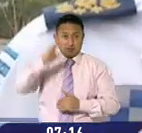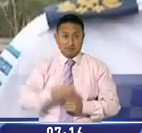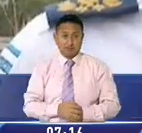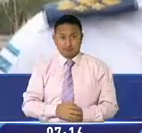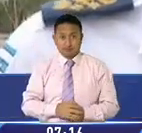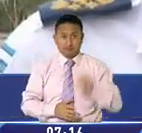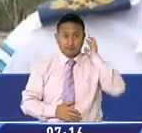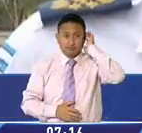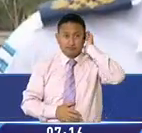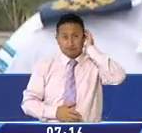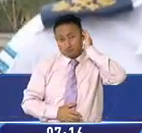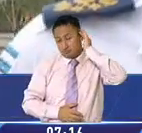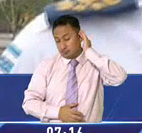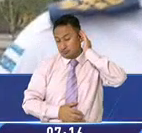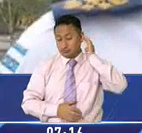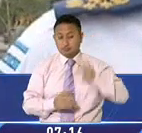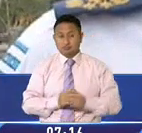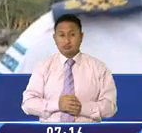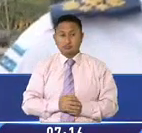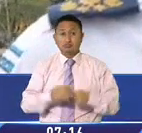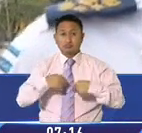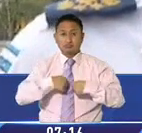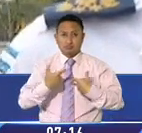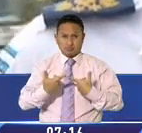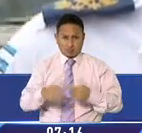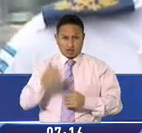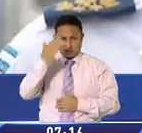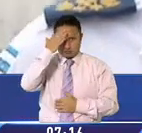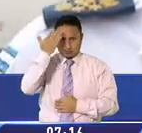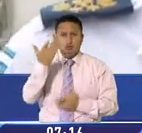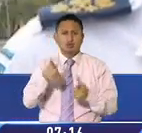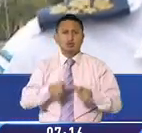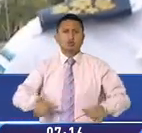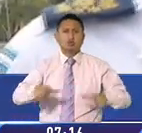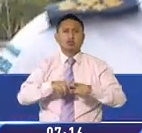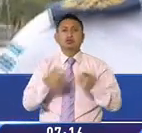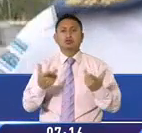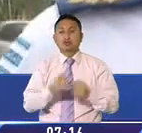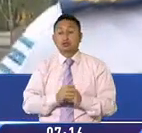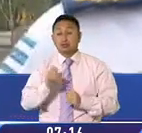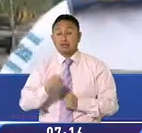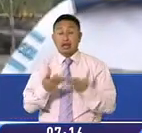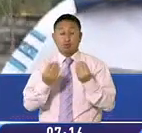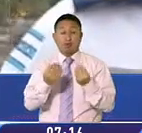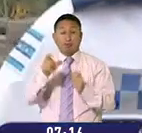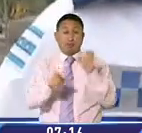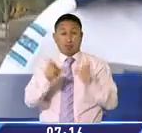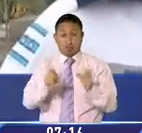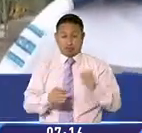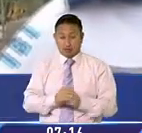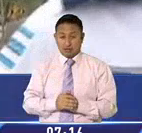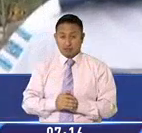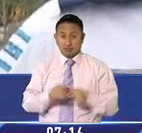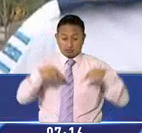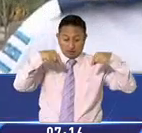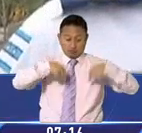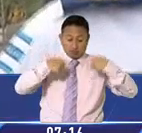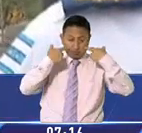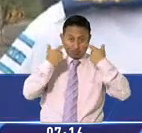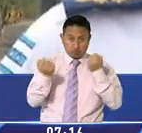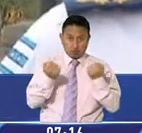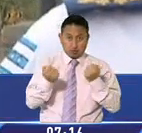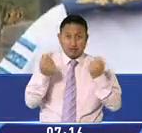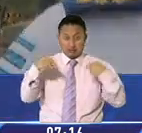son los paraderos que soporta un gran número de usuarios y en qué horarios también esto pasa.